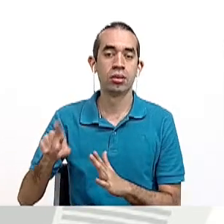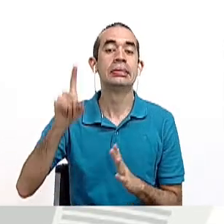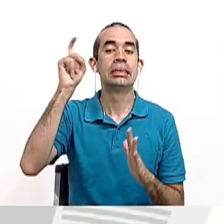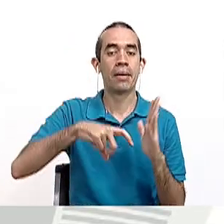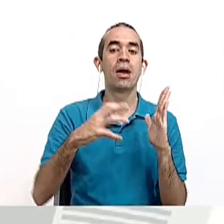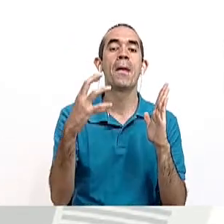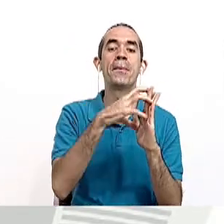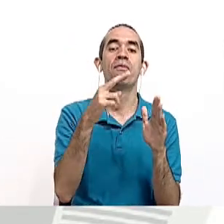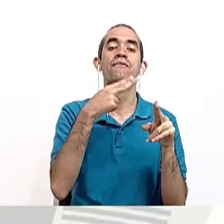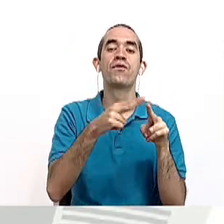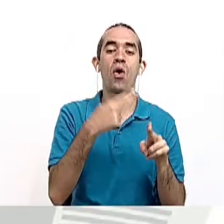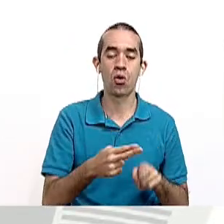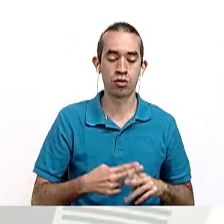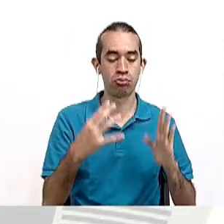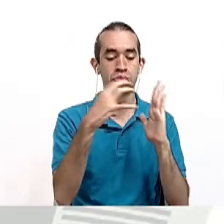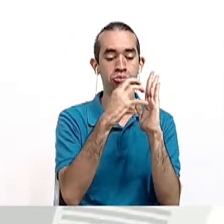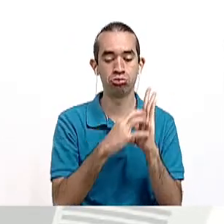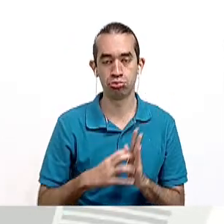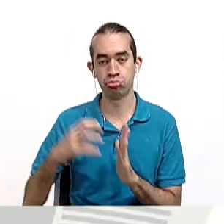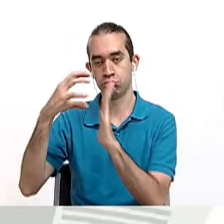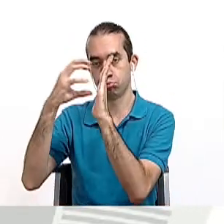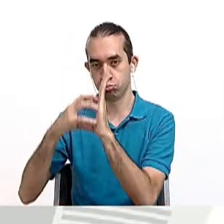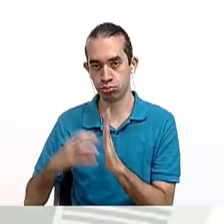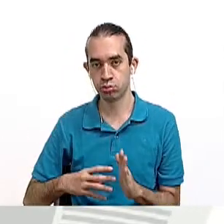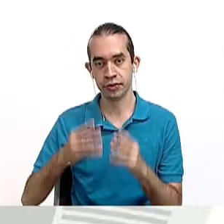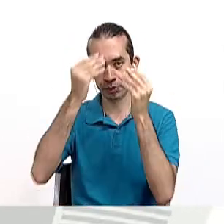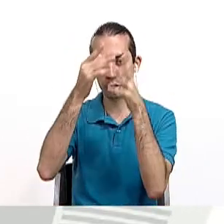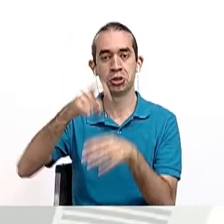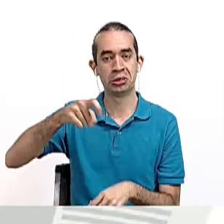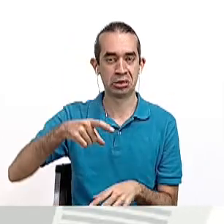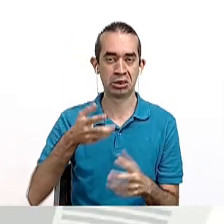la información necesaria o pertinente.